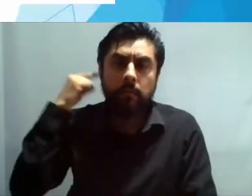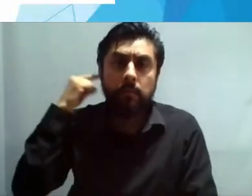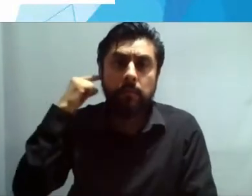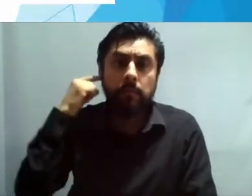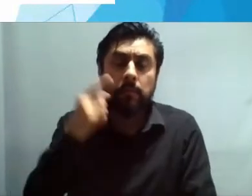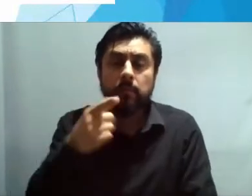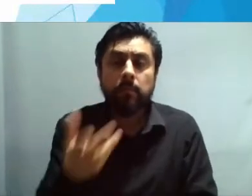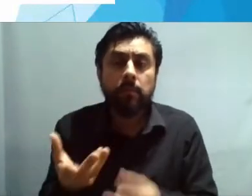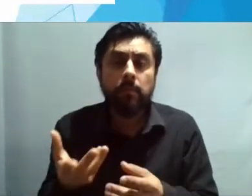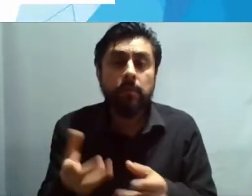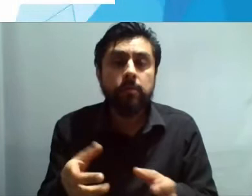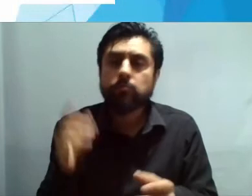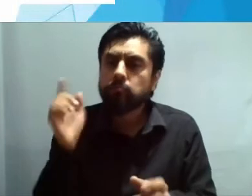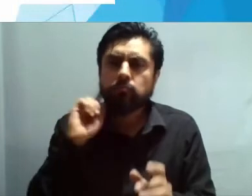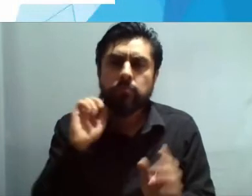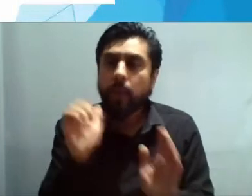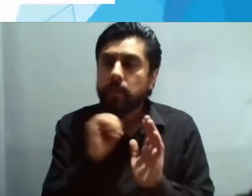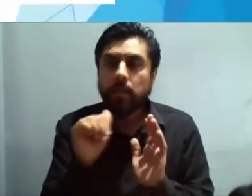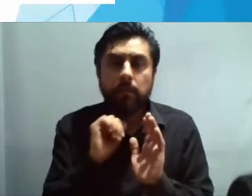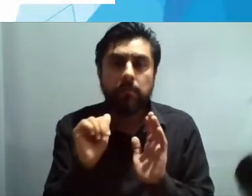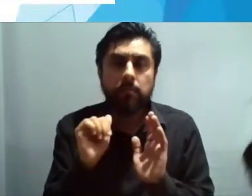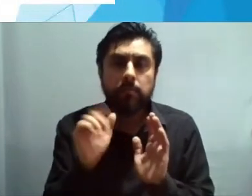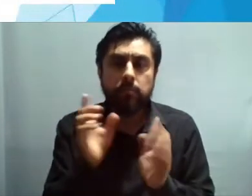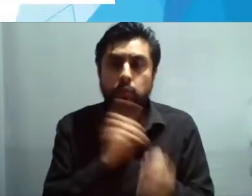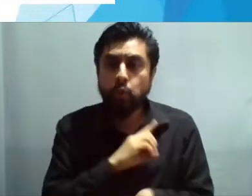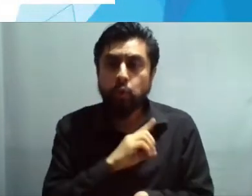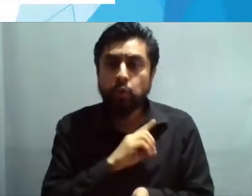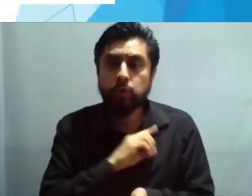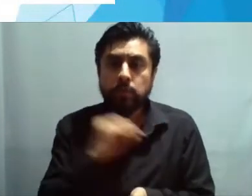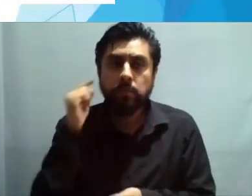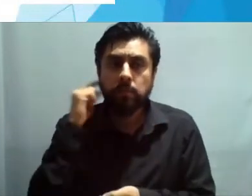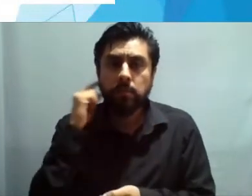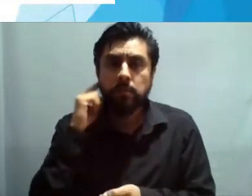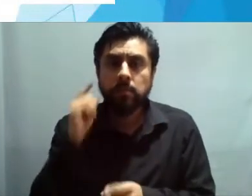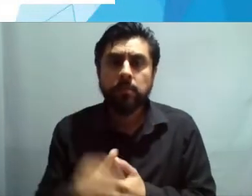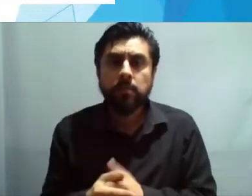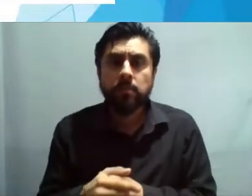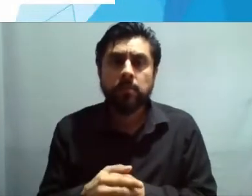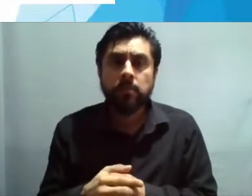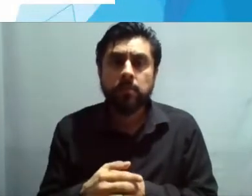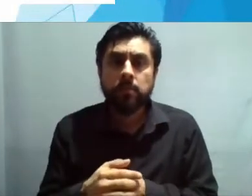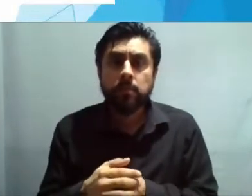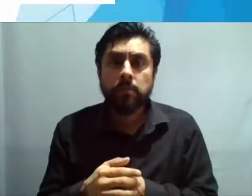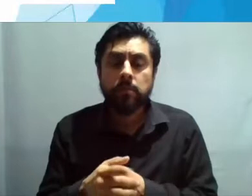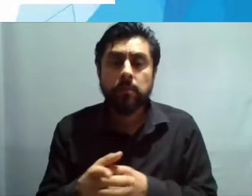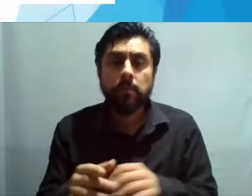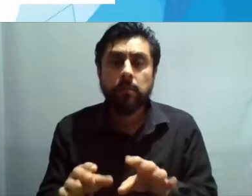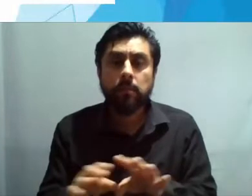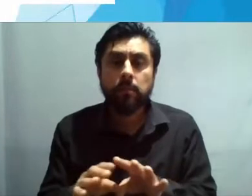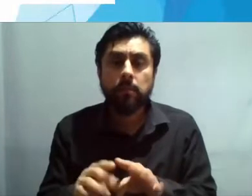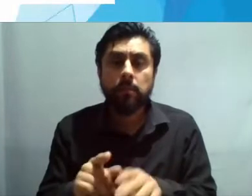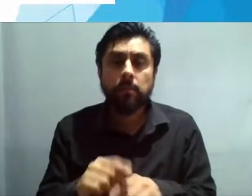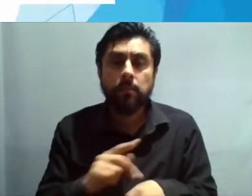logra esto? Bueno, el oído, como lo vimos en la primera plática, es un conducto que está recubierto de